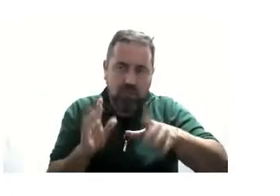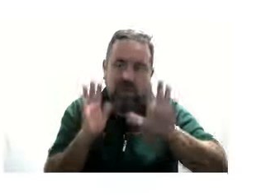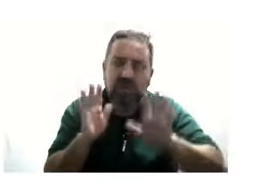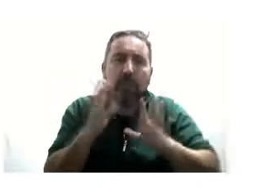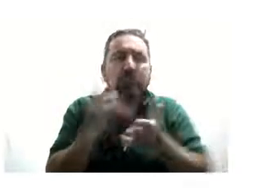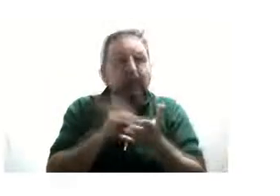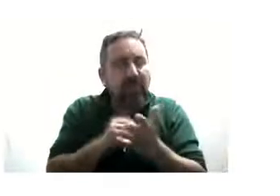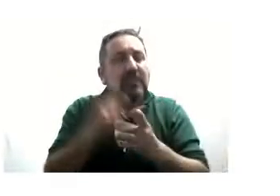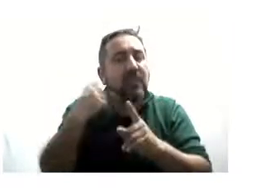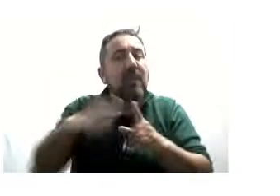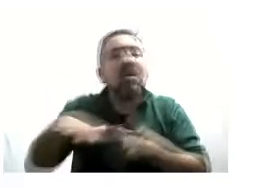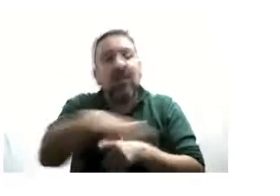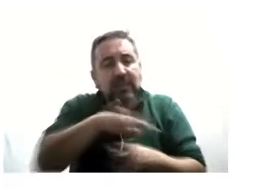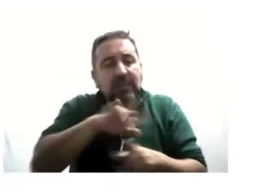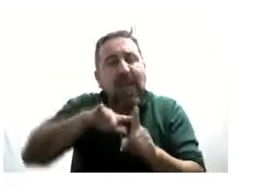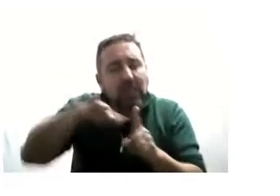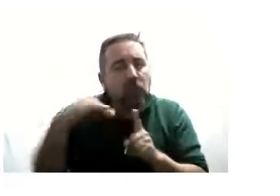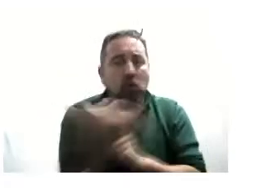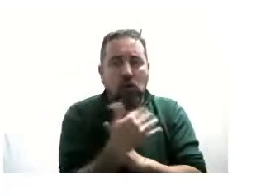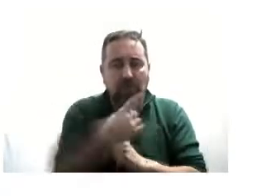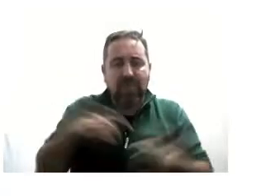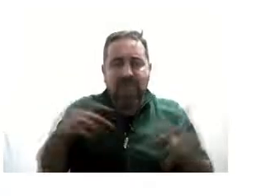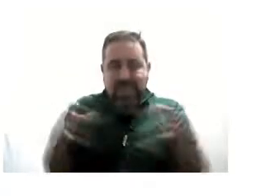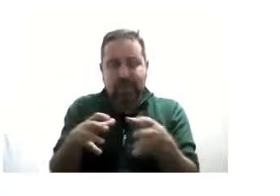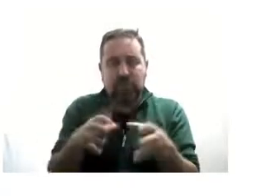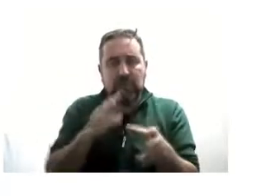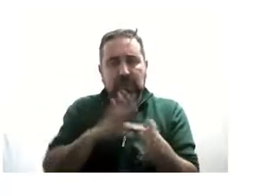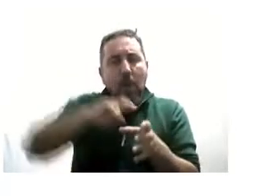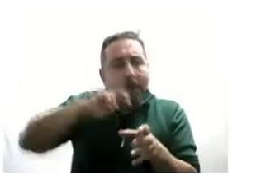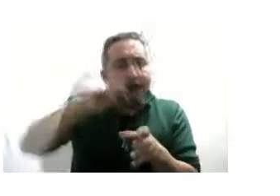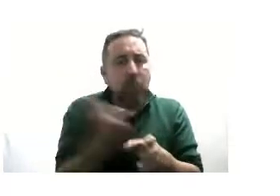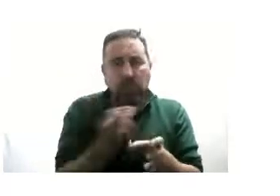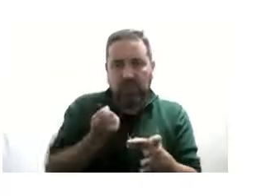auditivos debe darse en un entorno de un equipo multidisciplinar con